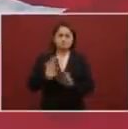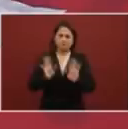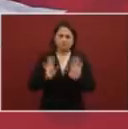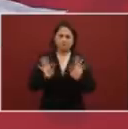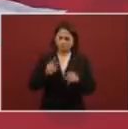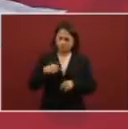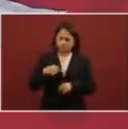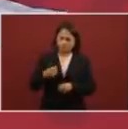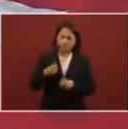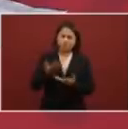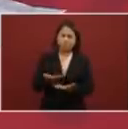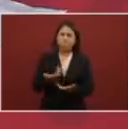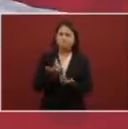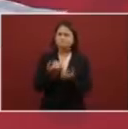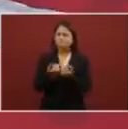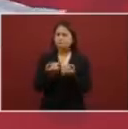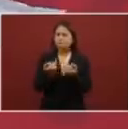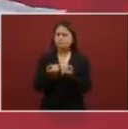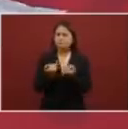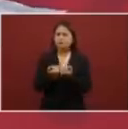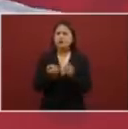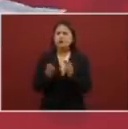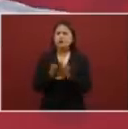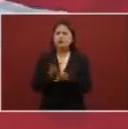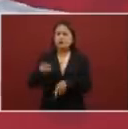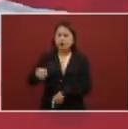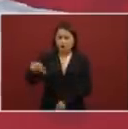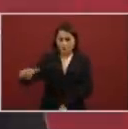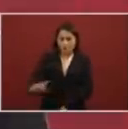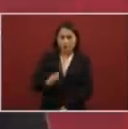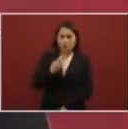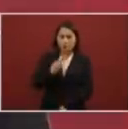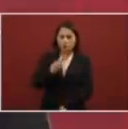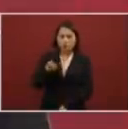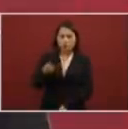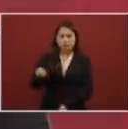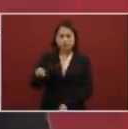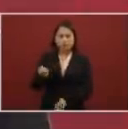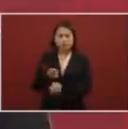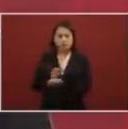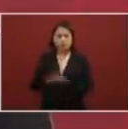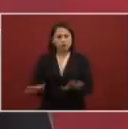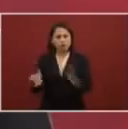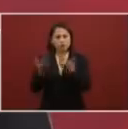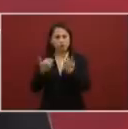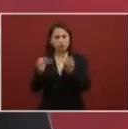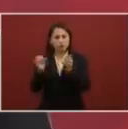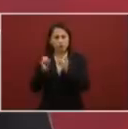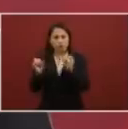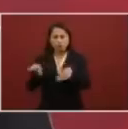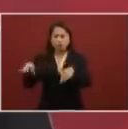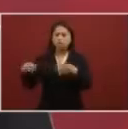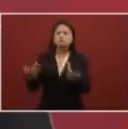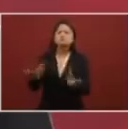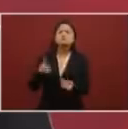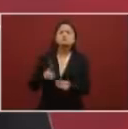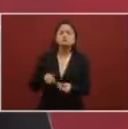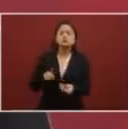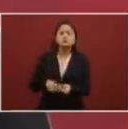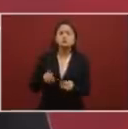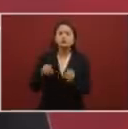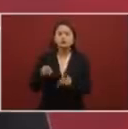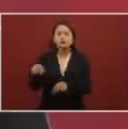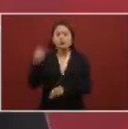cuestionamiento si no tiene fundamento, si no hay argumentos, si está